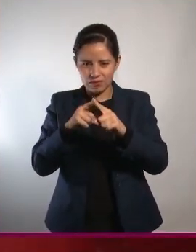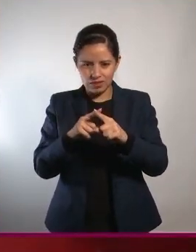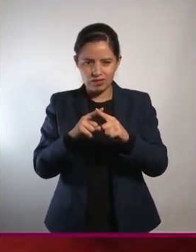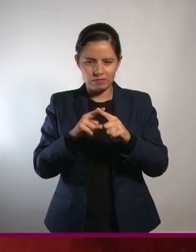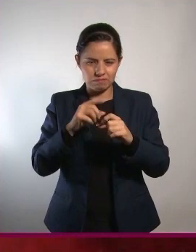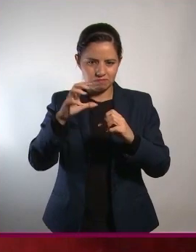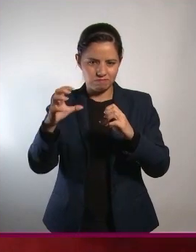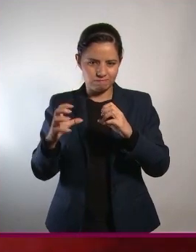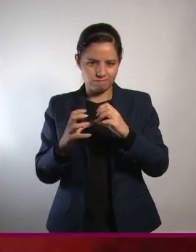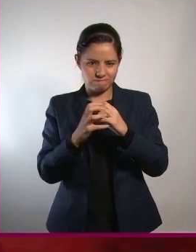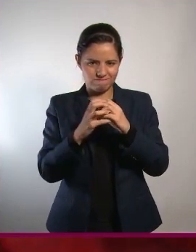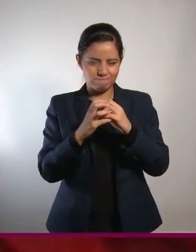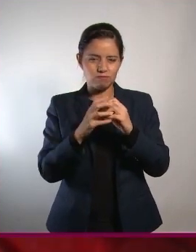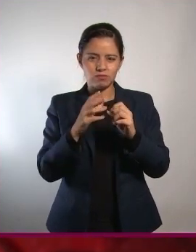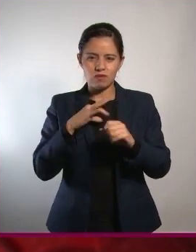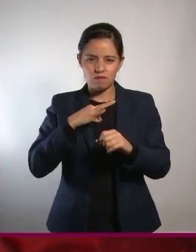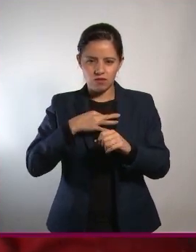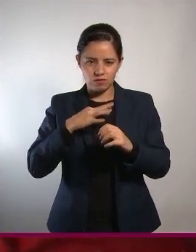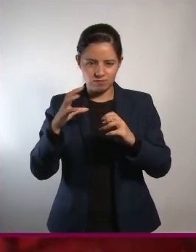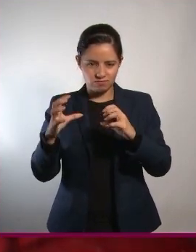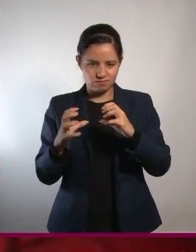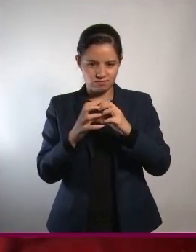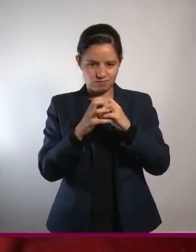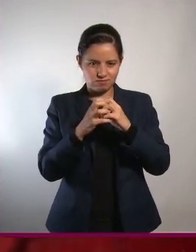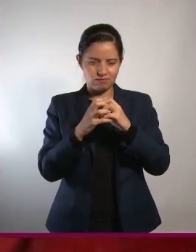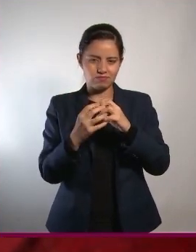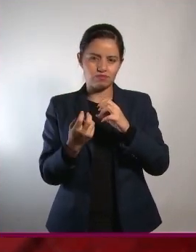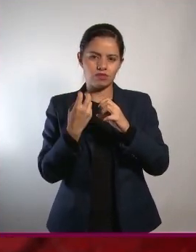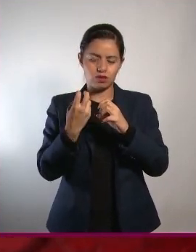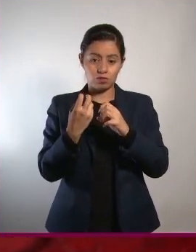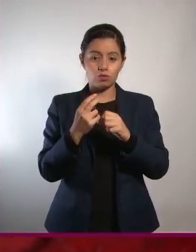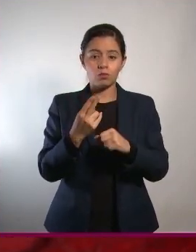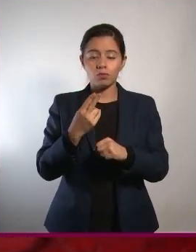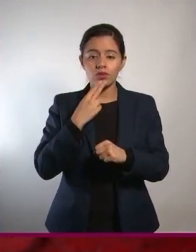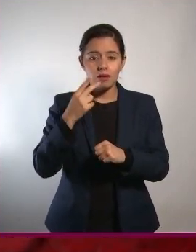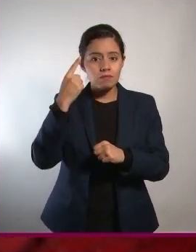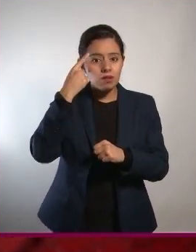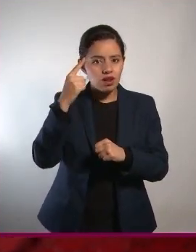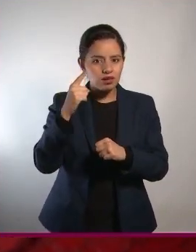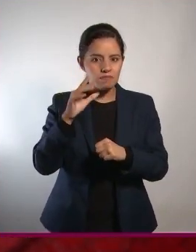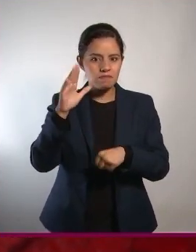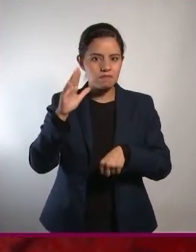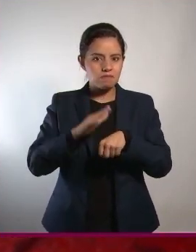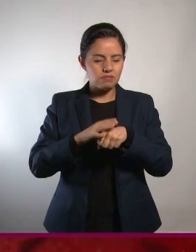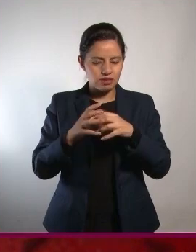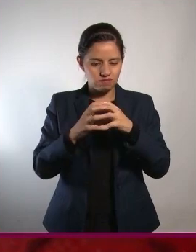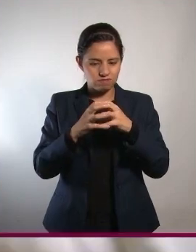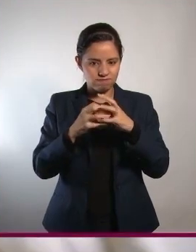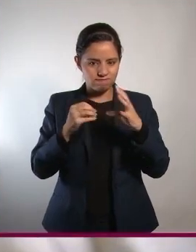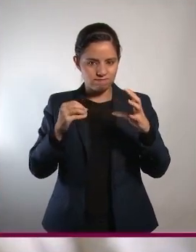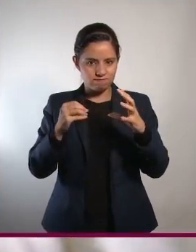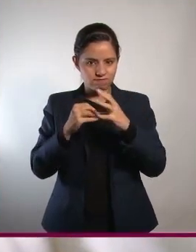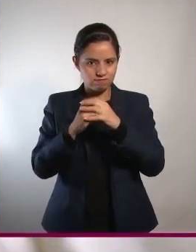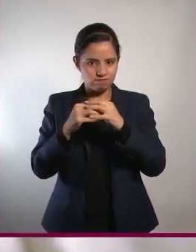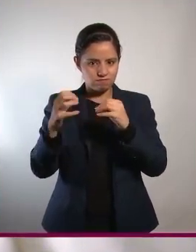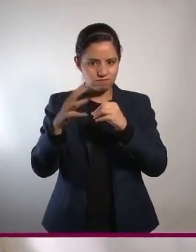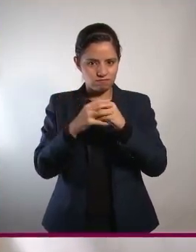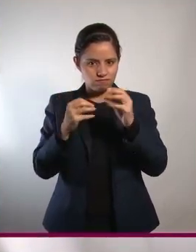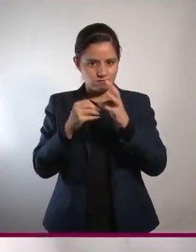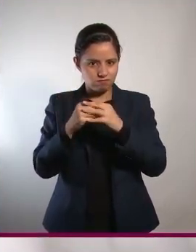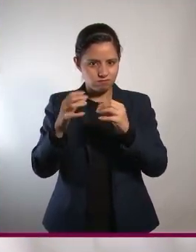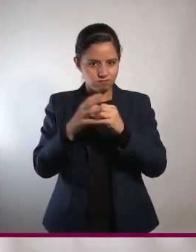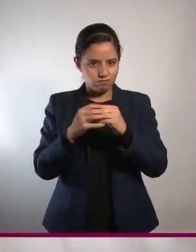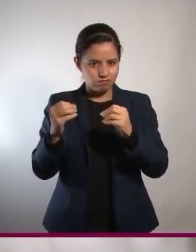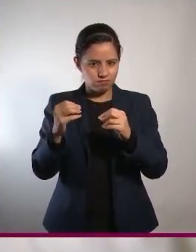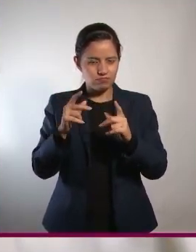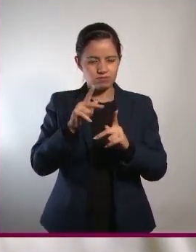El virus se pega a esas células con receptores y las usa para reproducirse. La segunda